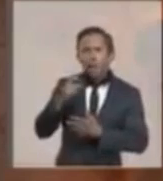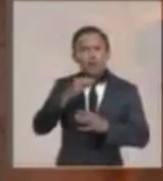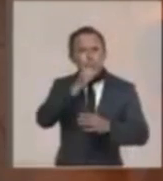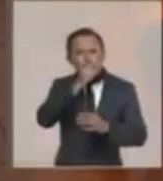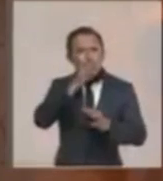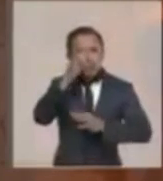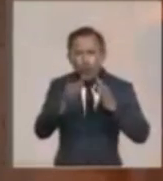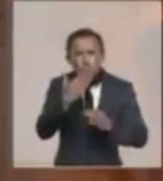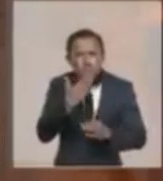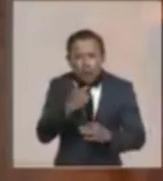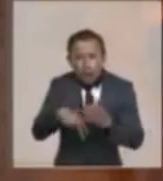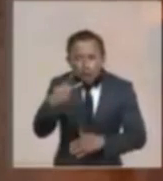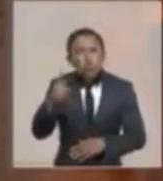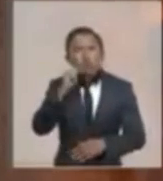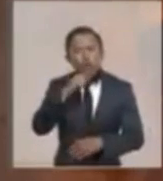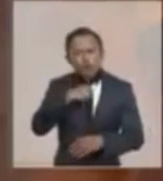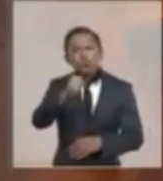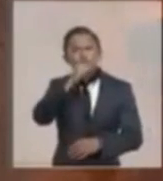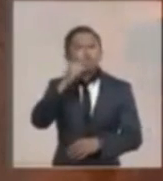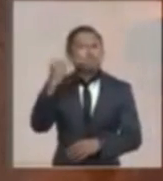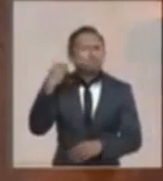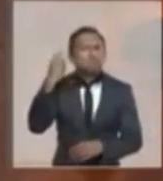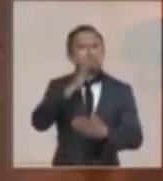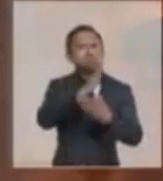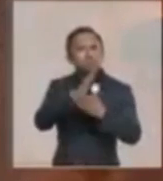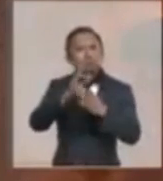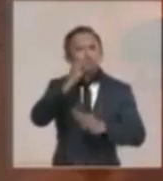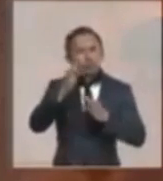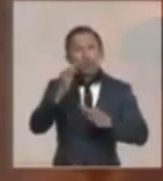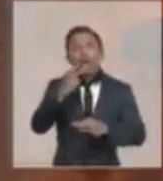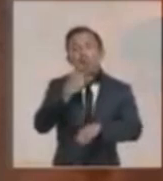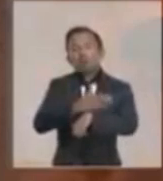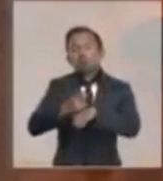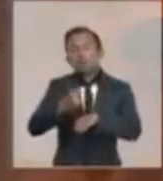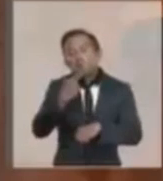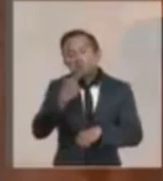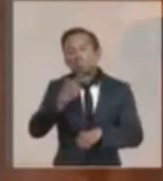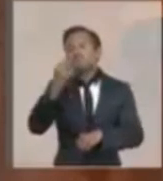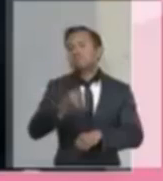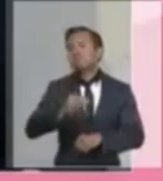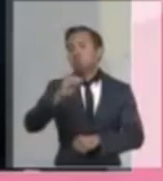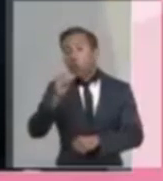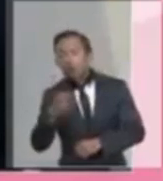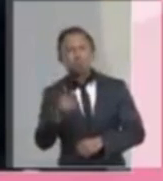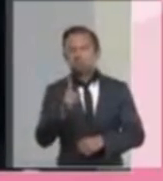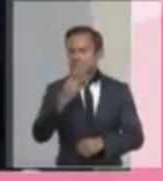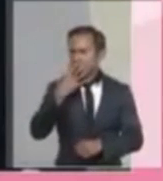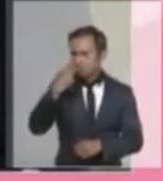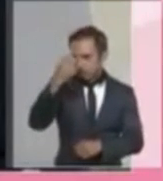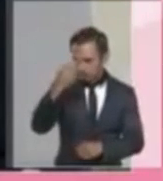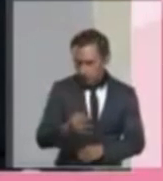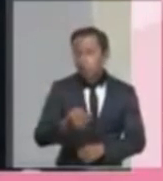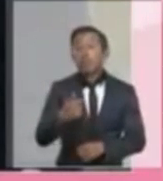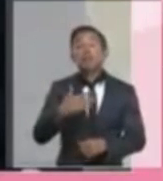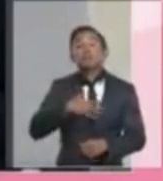campaña congruente y con convicción. Nada más mi vida vale que soy diferente. Y claro que no va a haber reelección. De